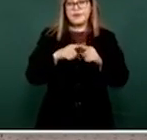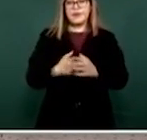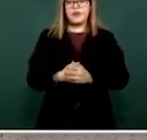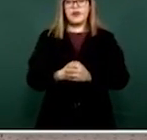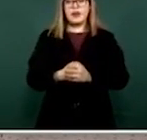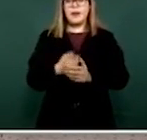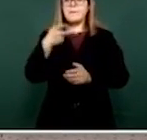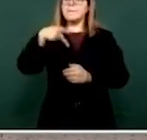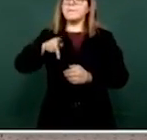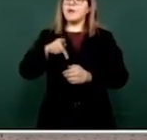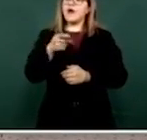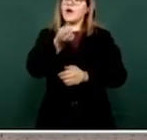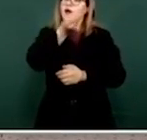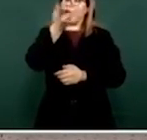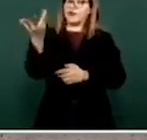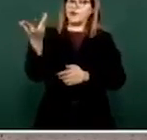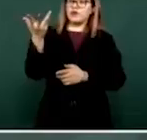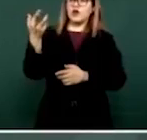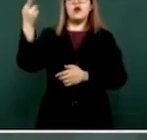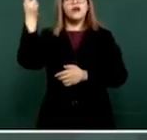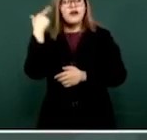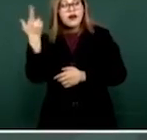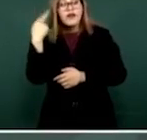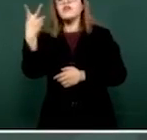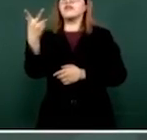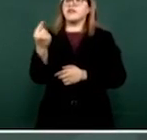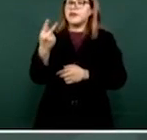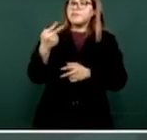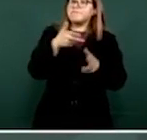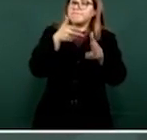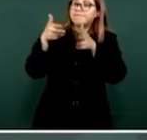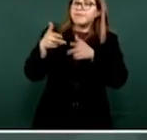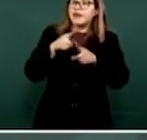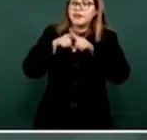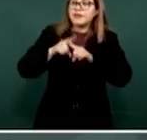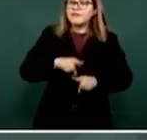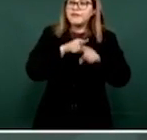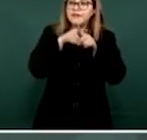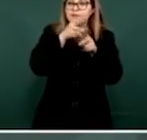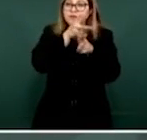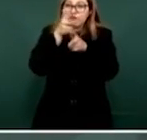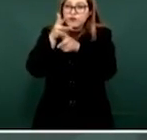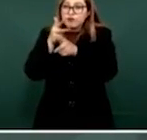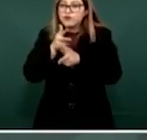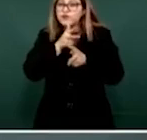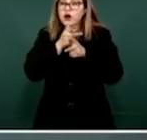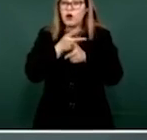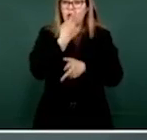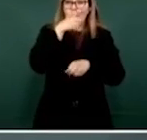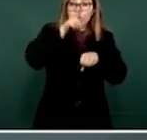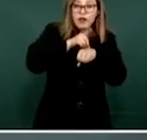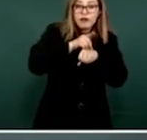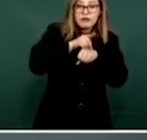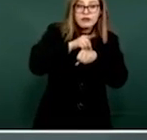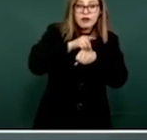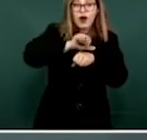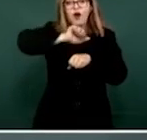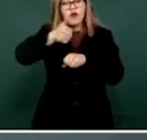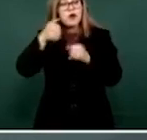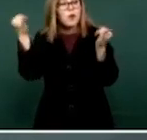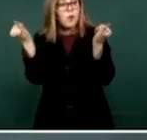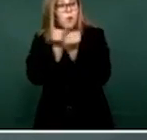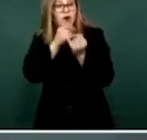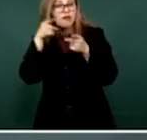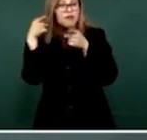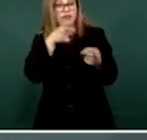pero en algunos medios convencionales nos atacan un día sí y el otro también,